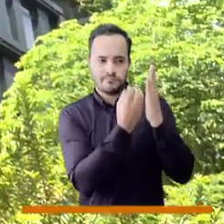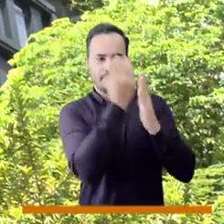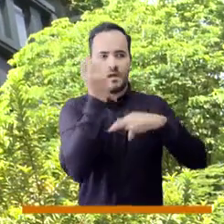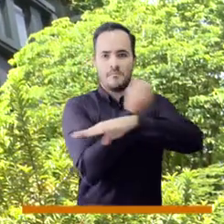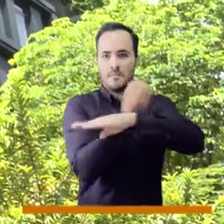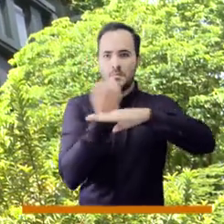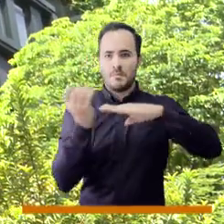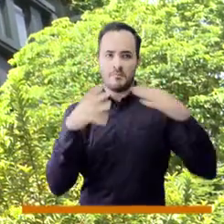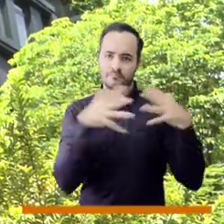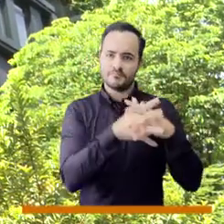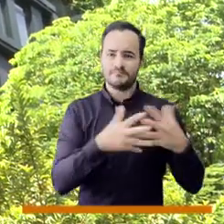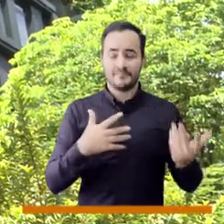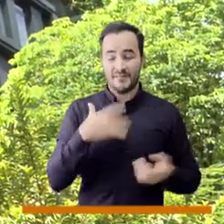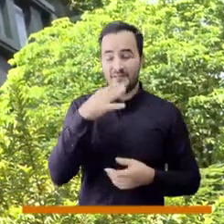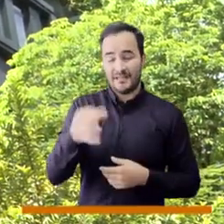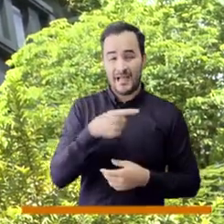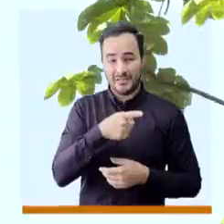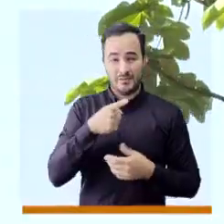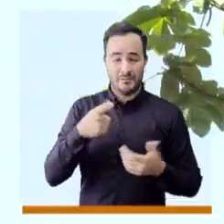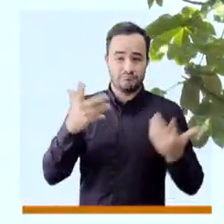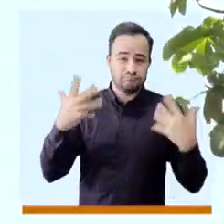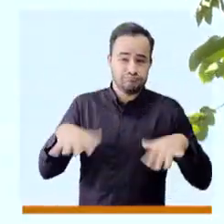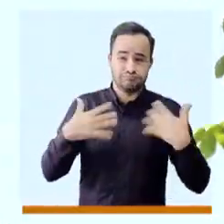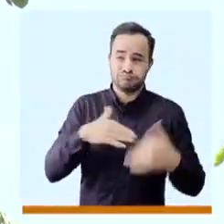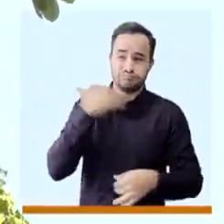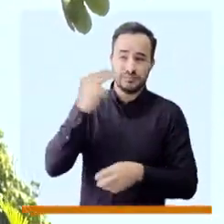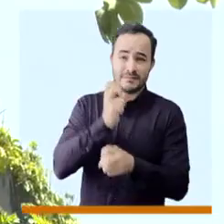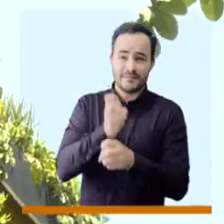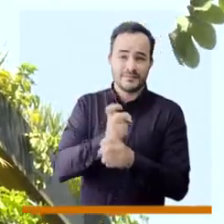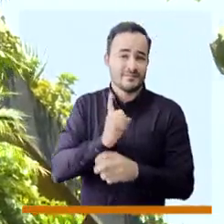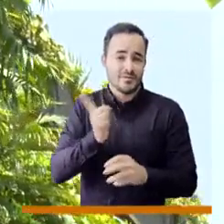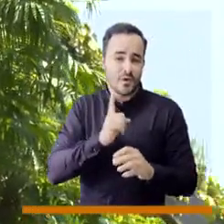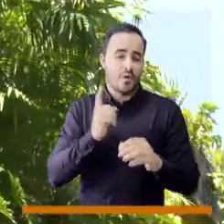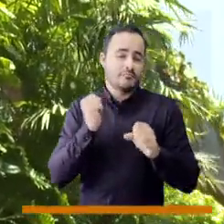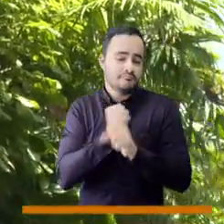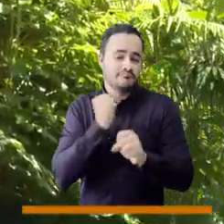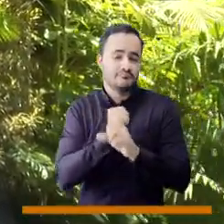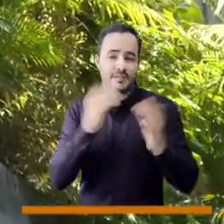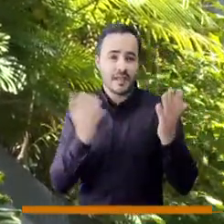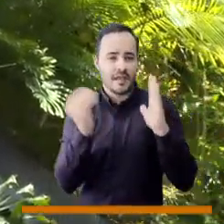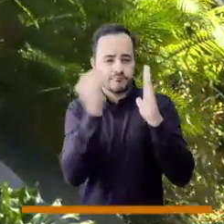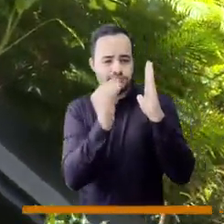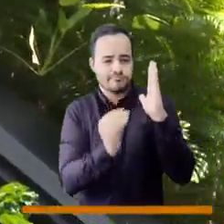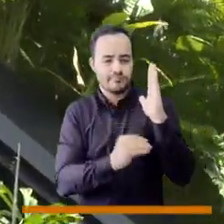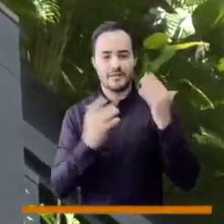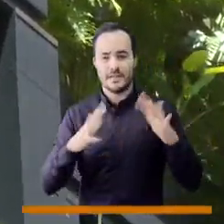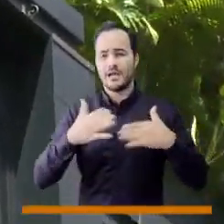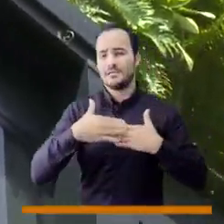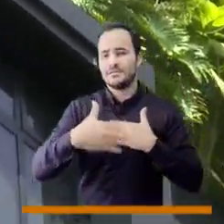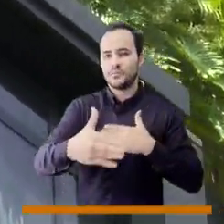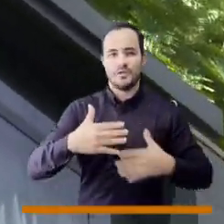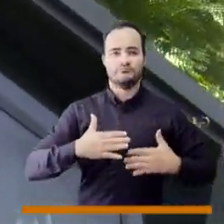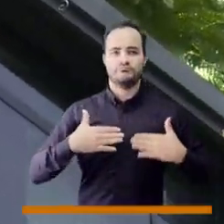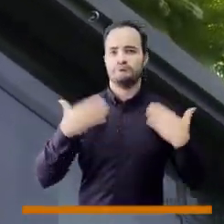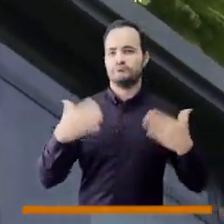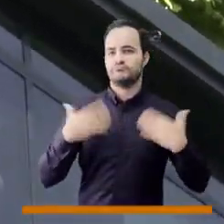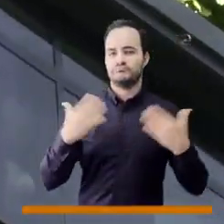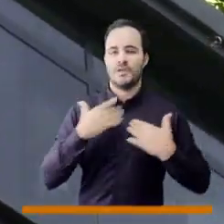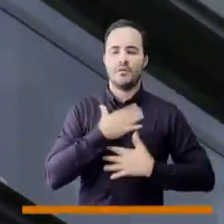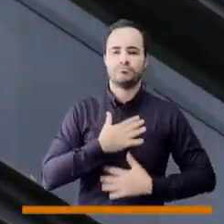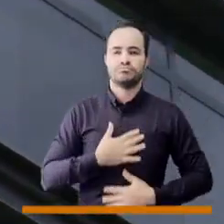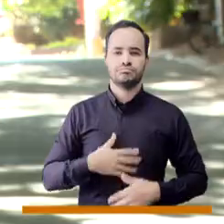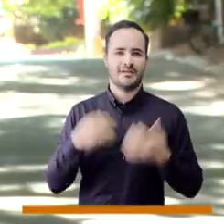de cambio climático. Prácticamente no nos cuestan nada, solo el hecho de sembrar, porque lo demás es pura ganancia. Y